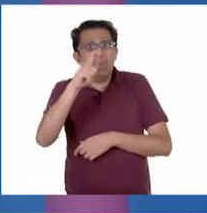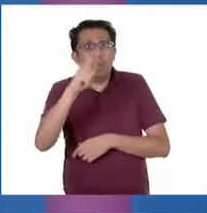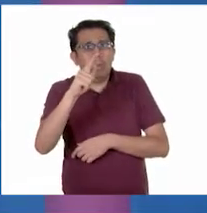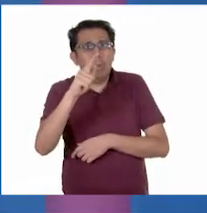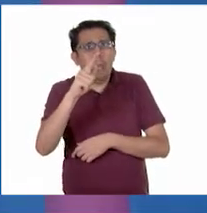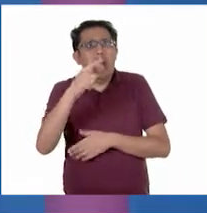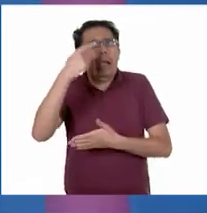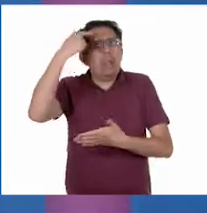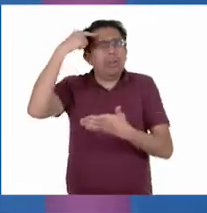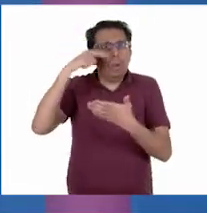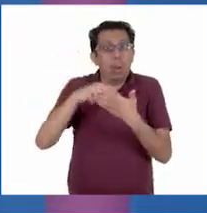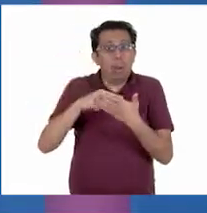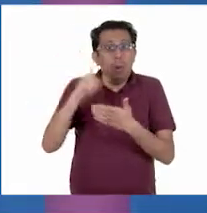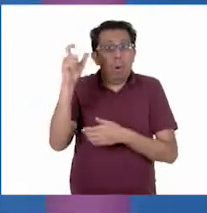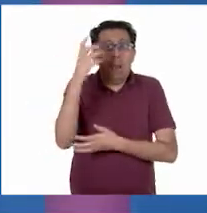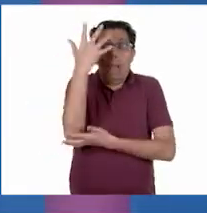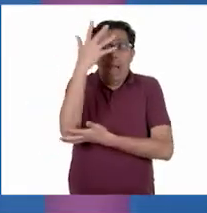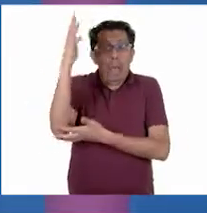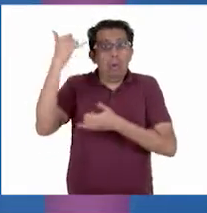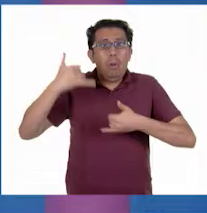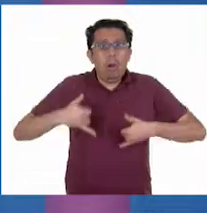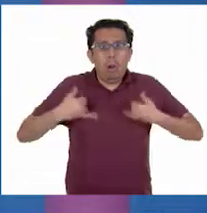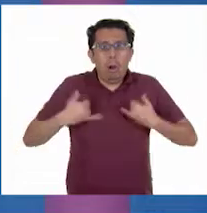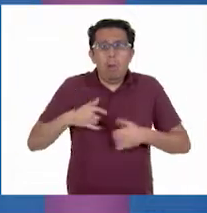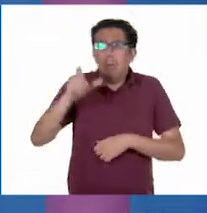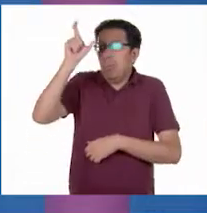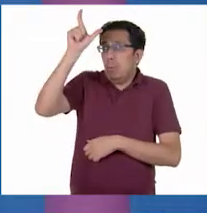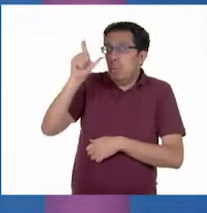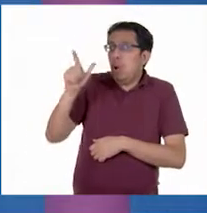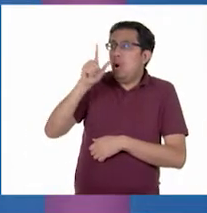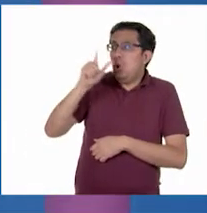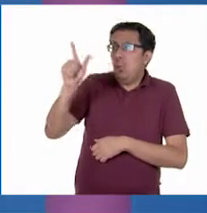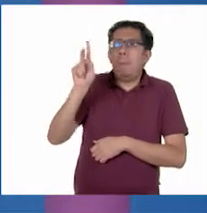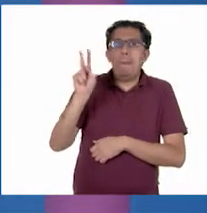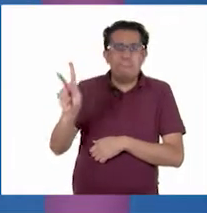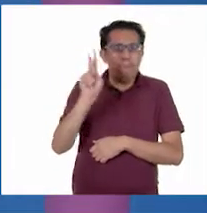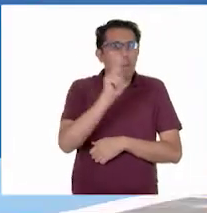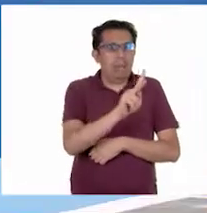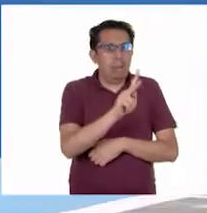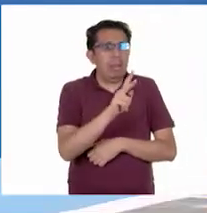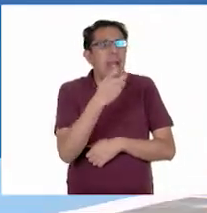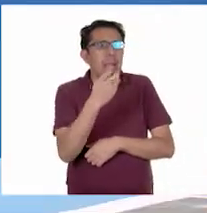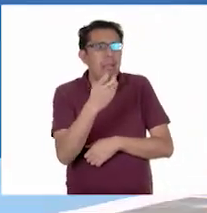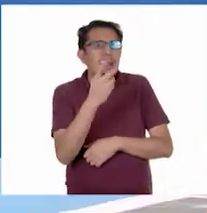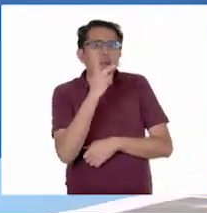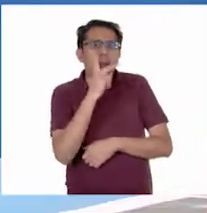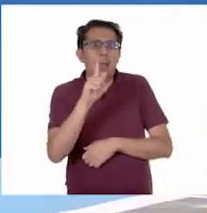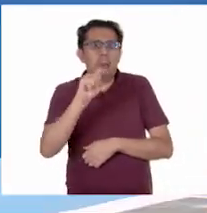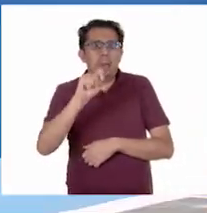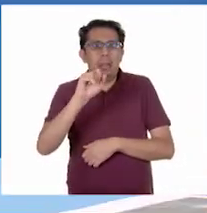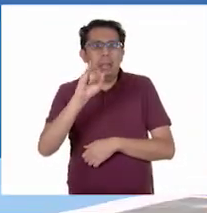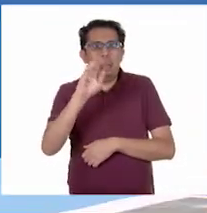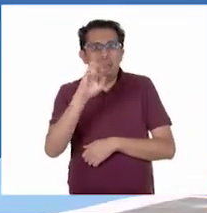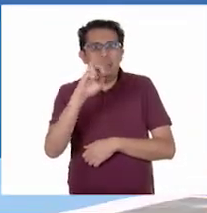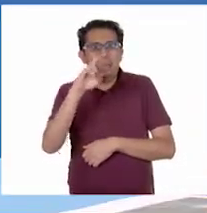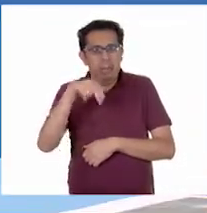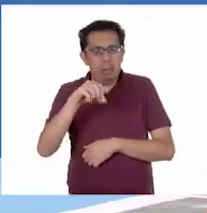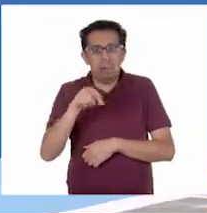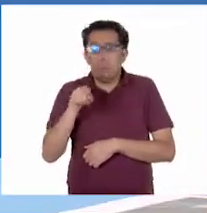se ve cuando es joven. Por eso dice tierno al inicio. ¿Qué opinas, Ton? Yo no lo entiendo